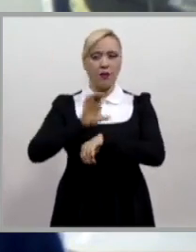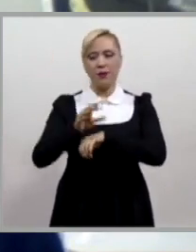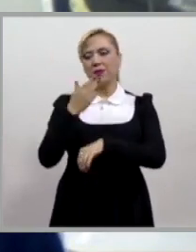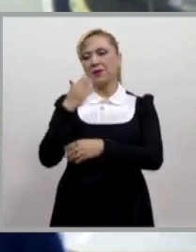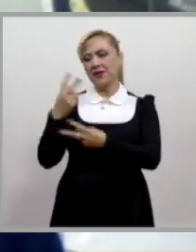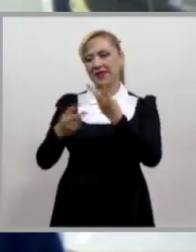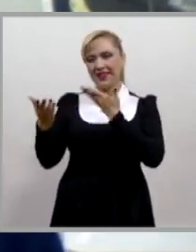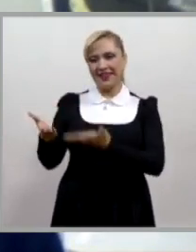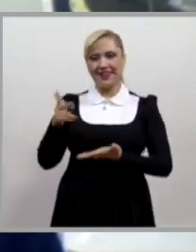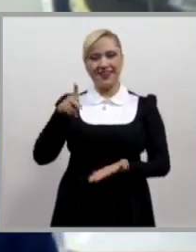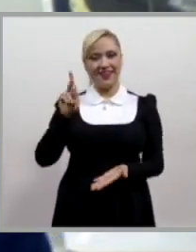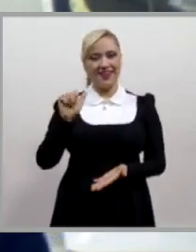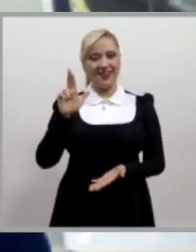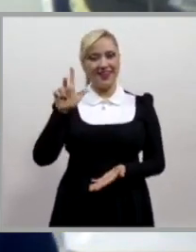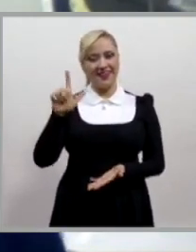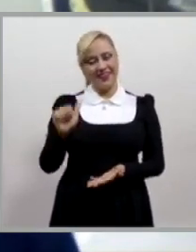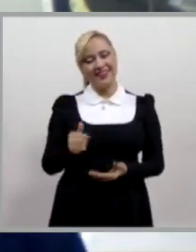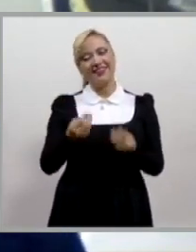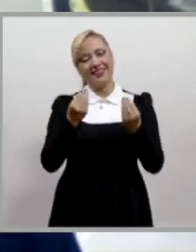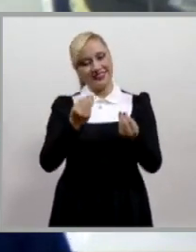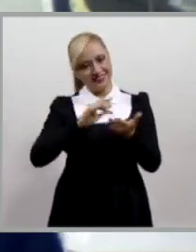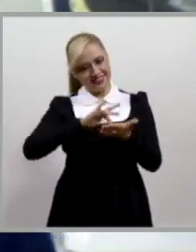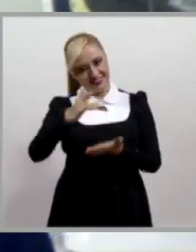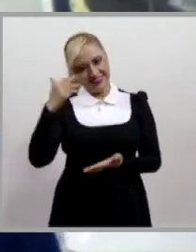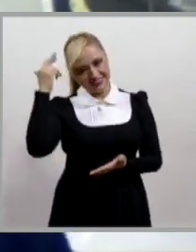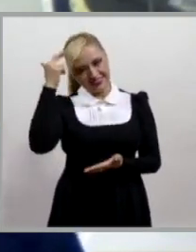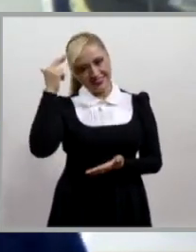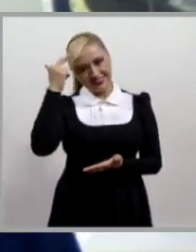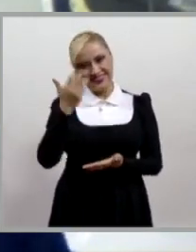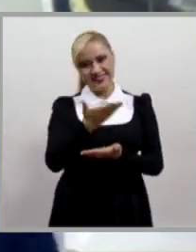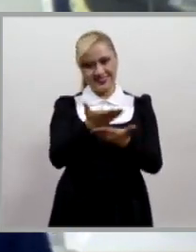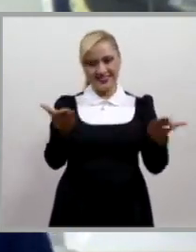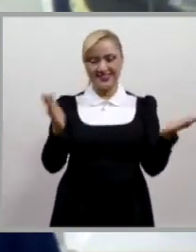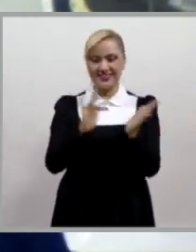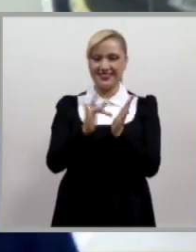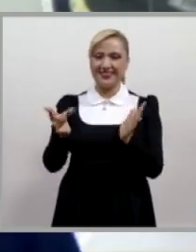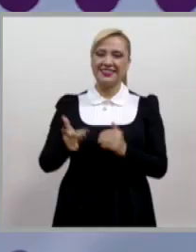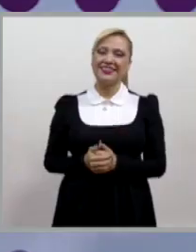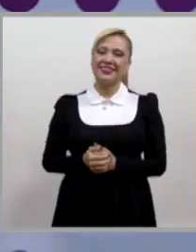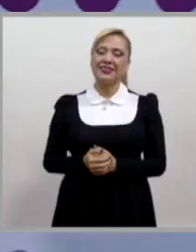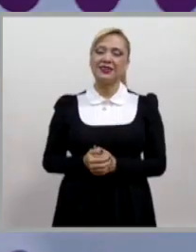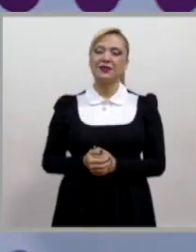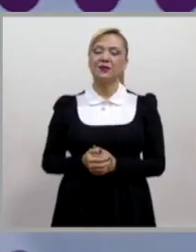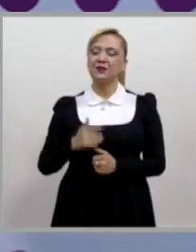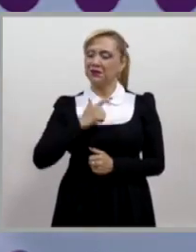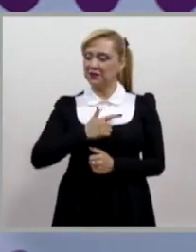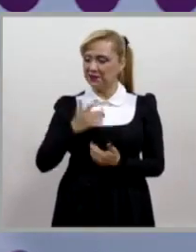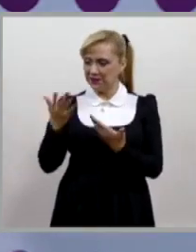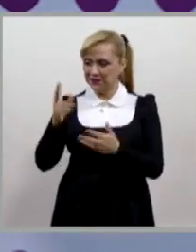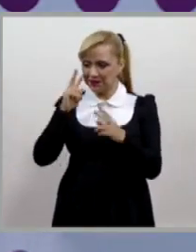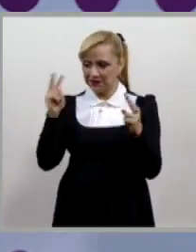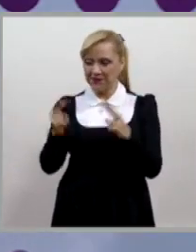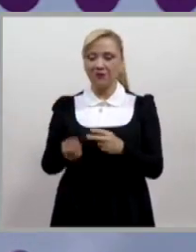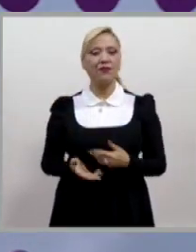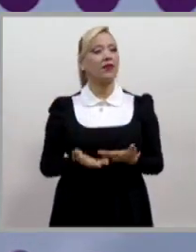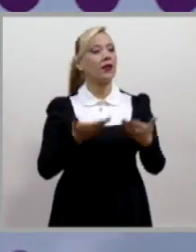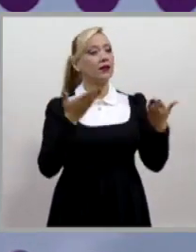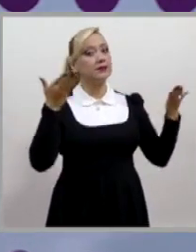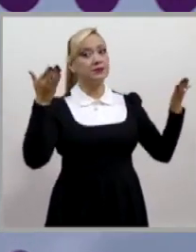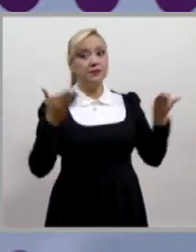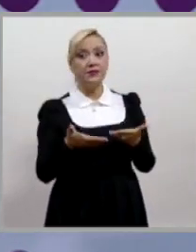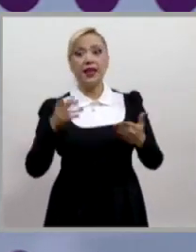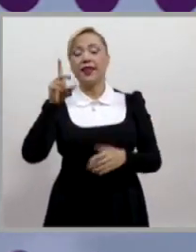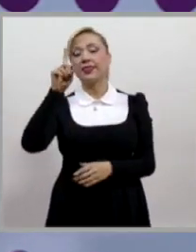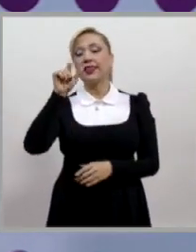Bienvenida, Carla. Hola, muchas gracias. Muchas gracias a todos. Un gusto tenerte por acá. También presento a